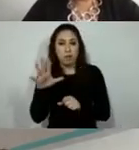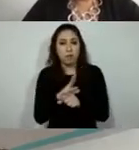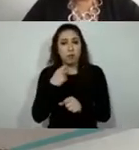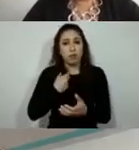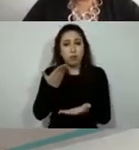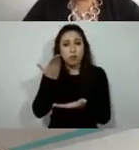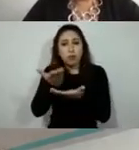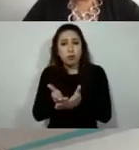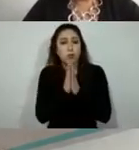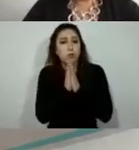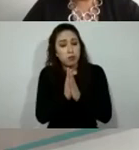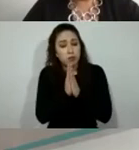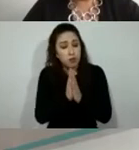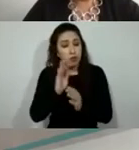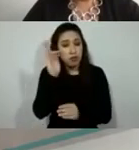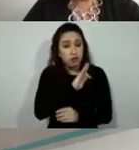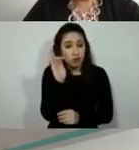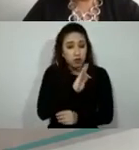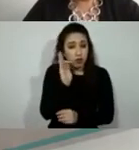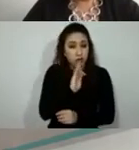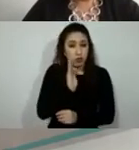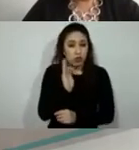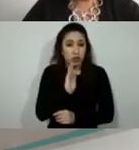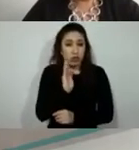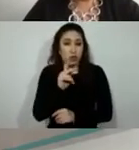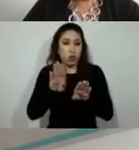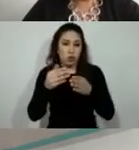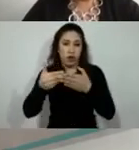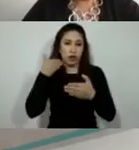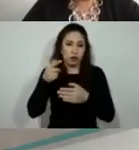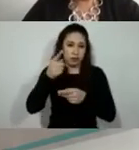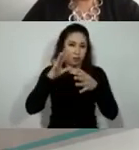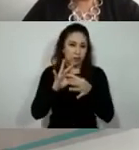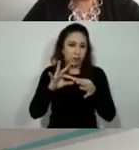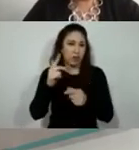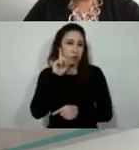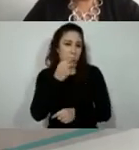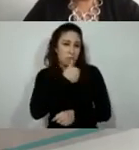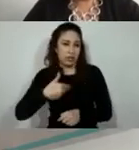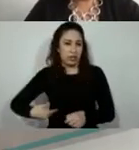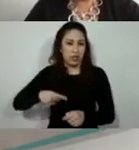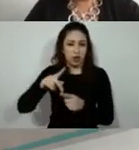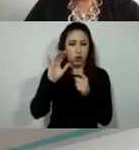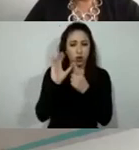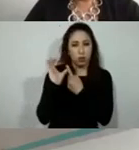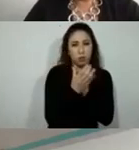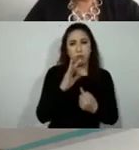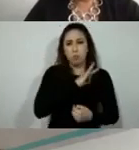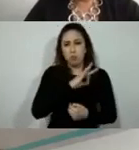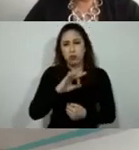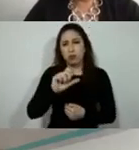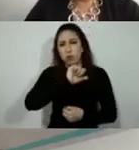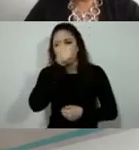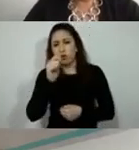fuese necesario, como bien lo marca la presidenta de la comisión, en alguna otra comisión del